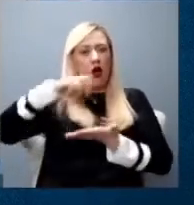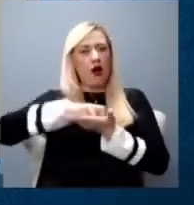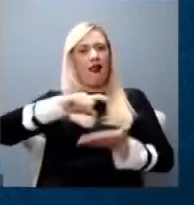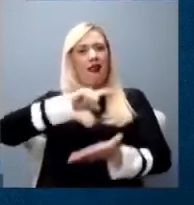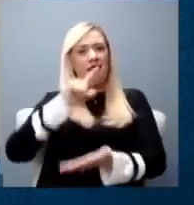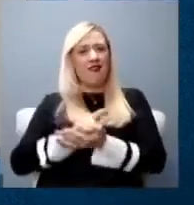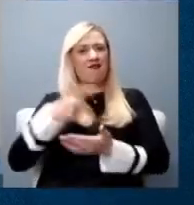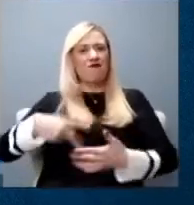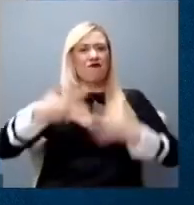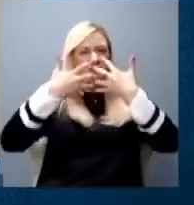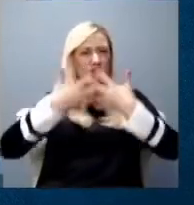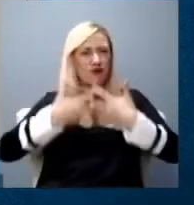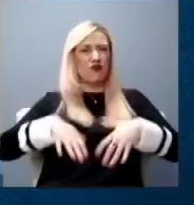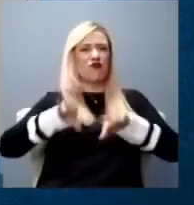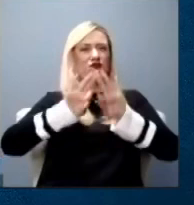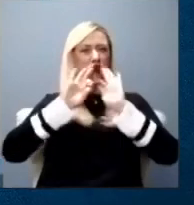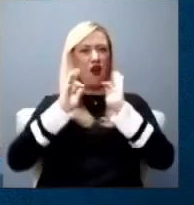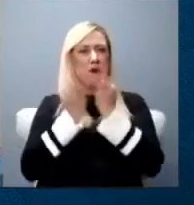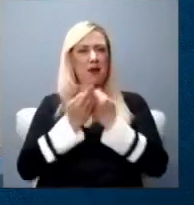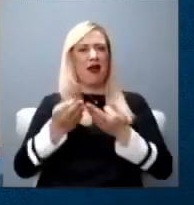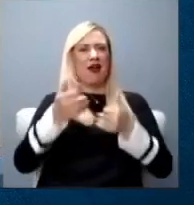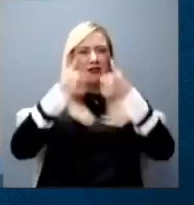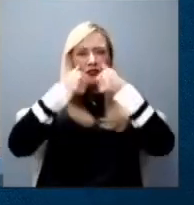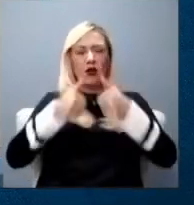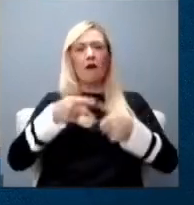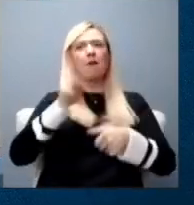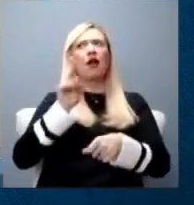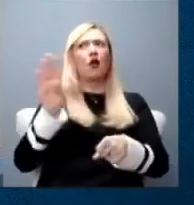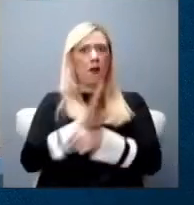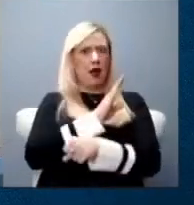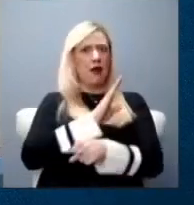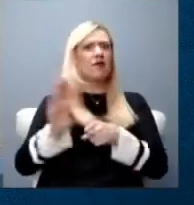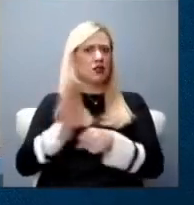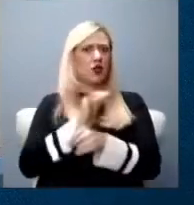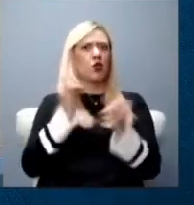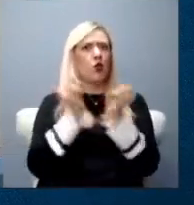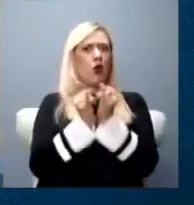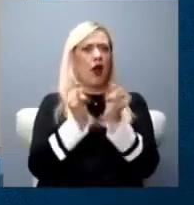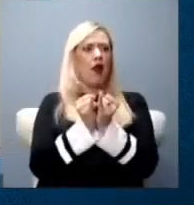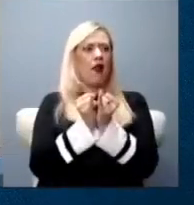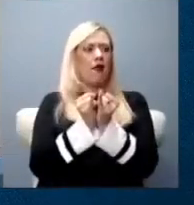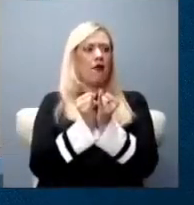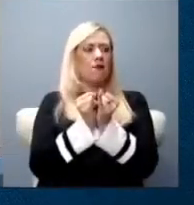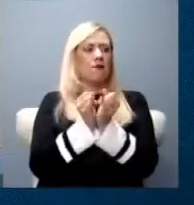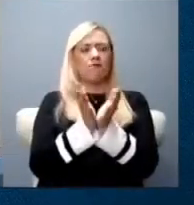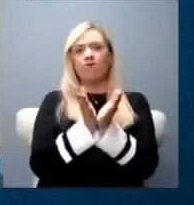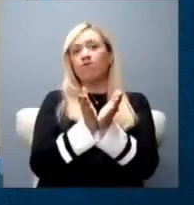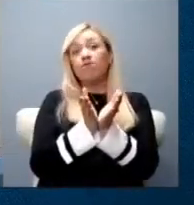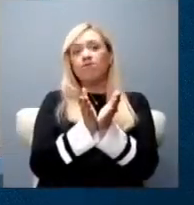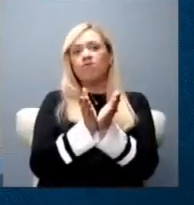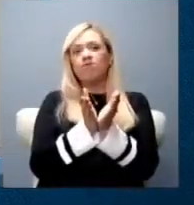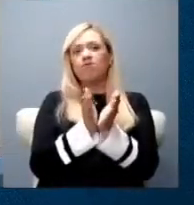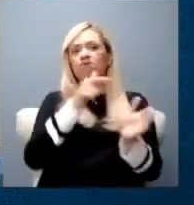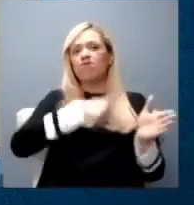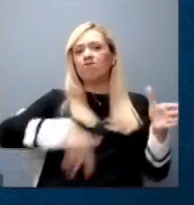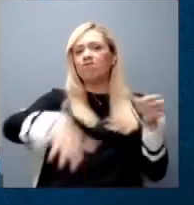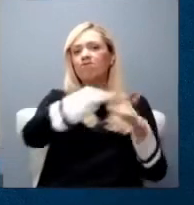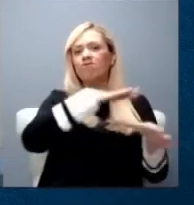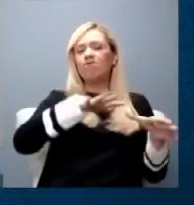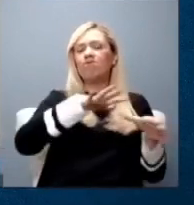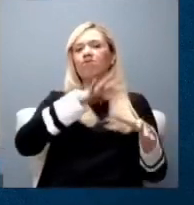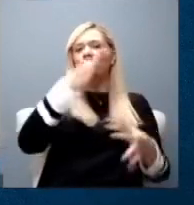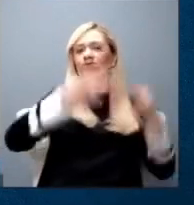¿no? Pero también hay un beneficio que opera sobre el espacio jurídico, ¿no? Y en